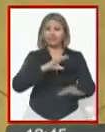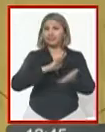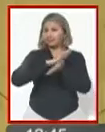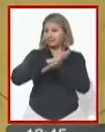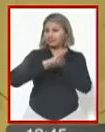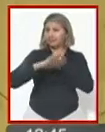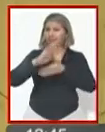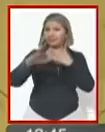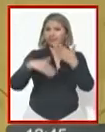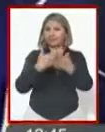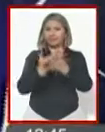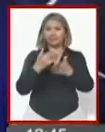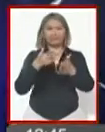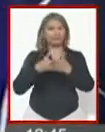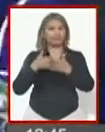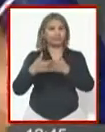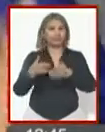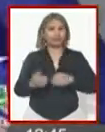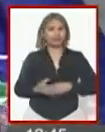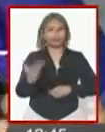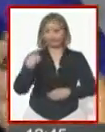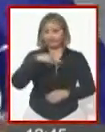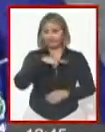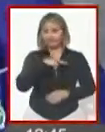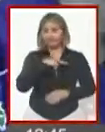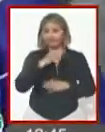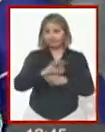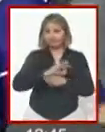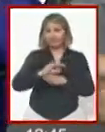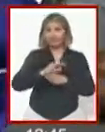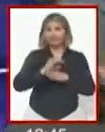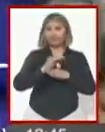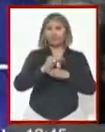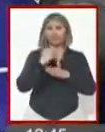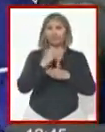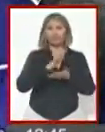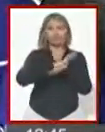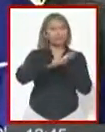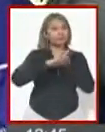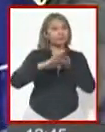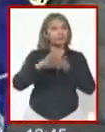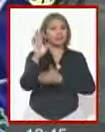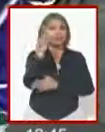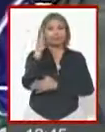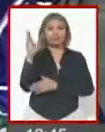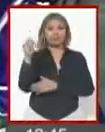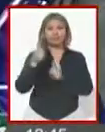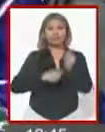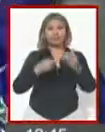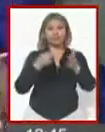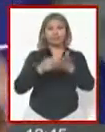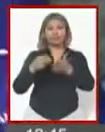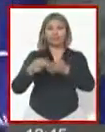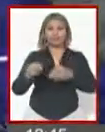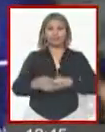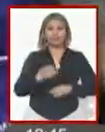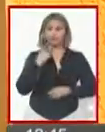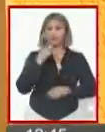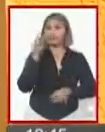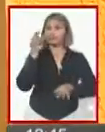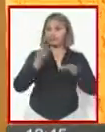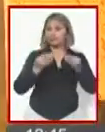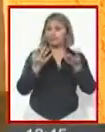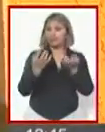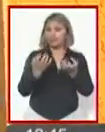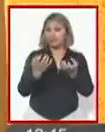realizar la limpieza en toda la terminal. Más bien a nosotros que somos los funcionarios nos están haciendo limpiar los baños de cada uno de la terminal. Nos dijeron si es